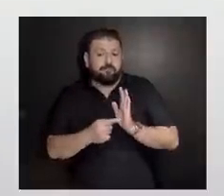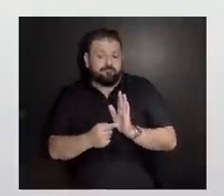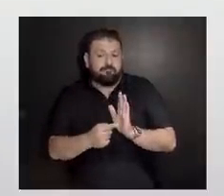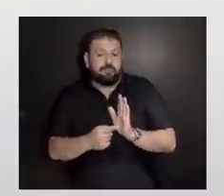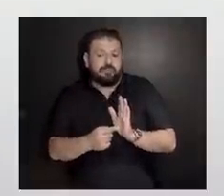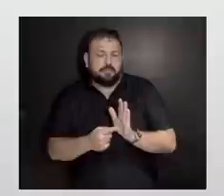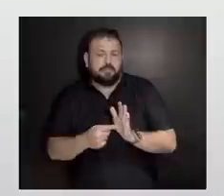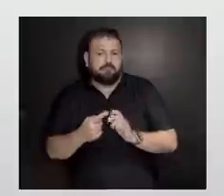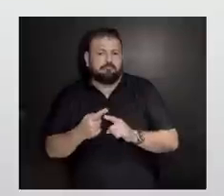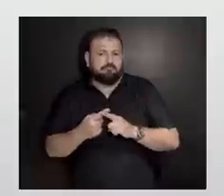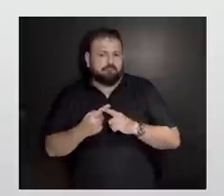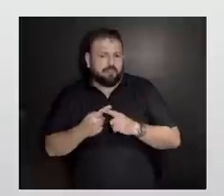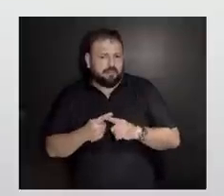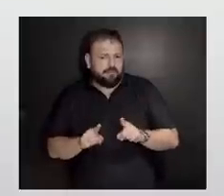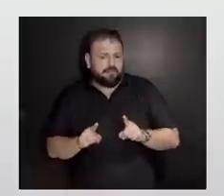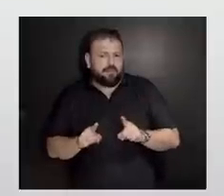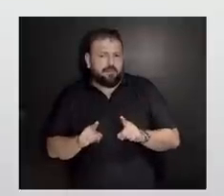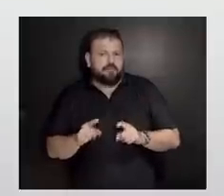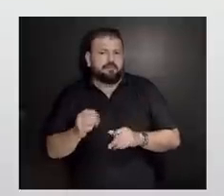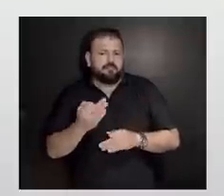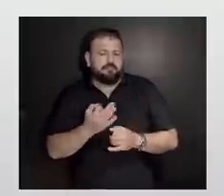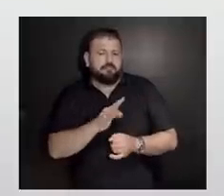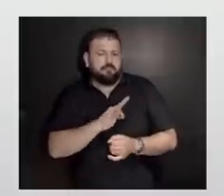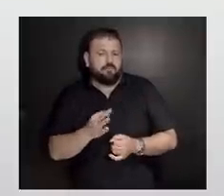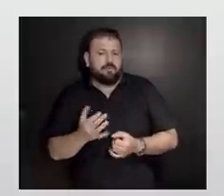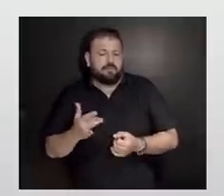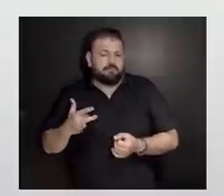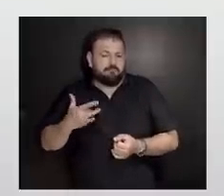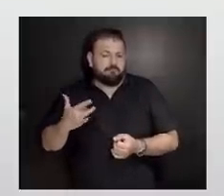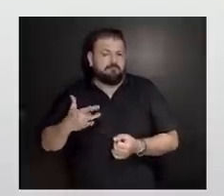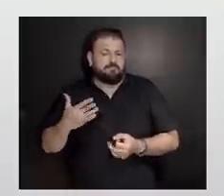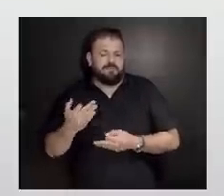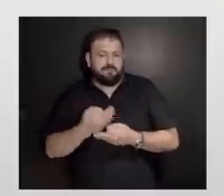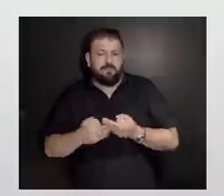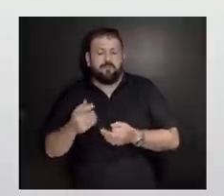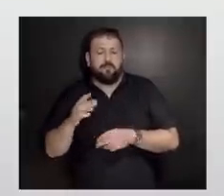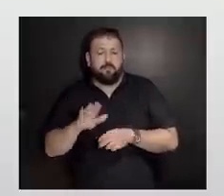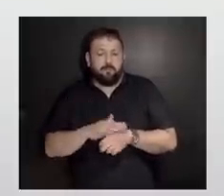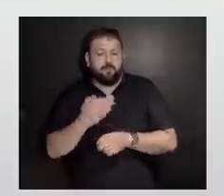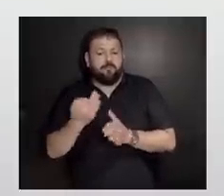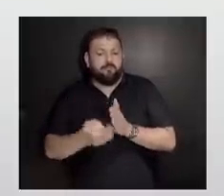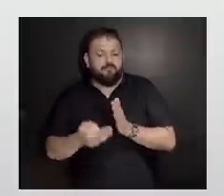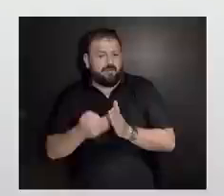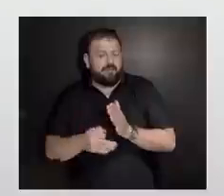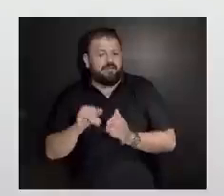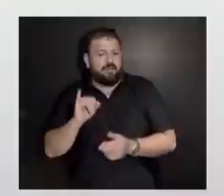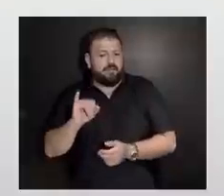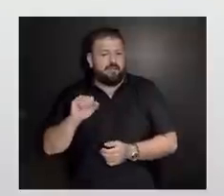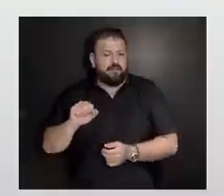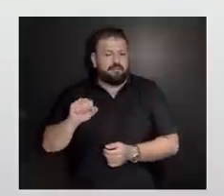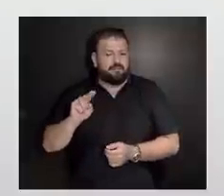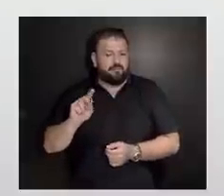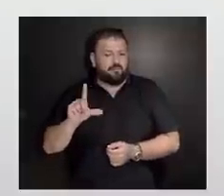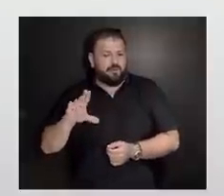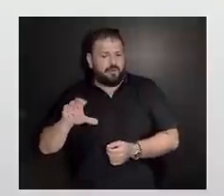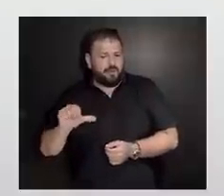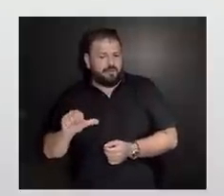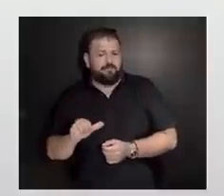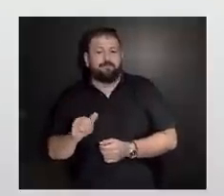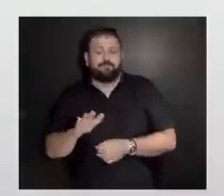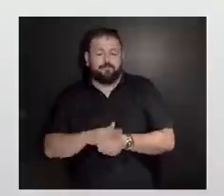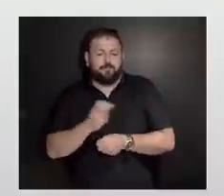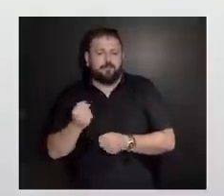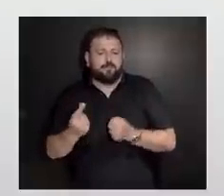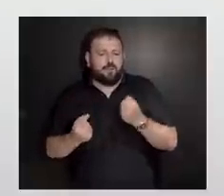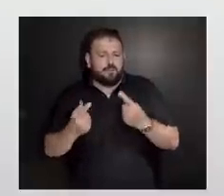también modifican o pueden generar alteraciones en la sensibilidad a la insulina. De hecho, pues esta condición también es normal en mujeres que tienen